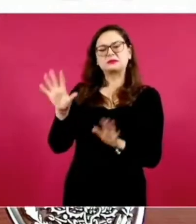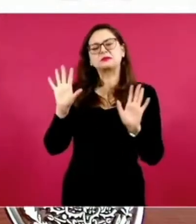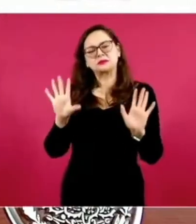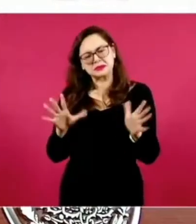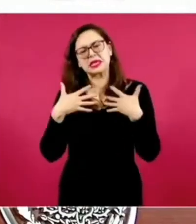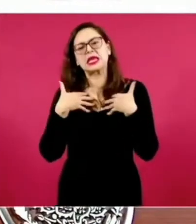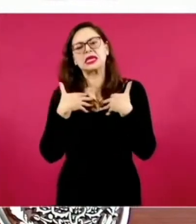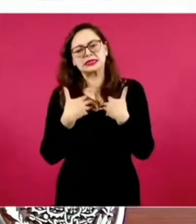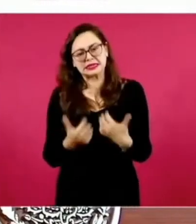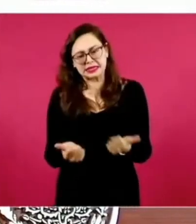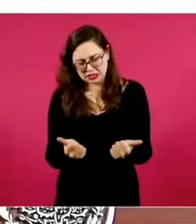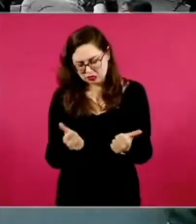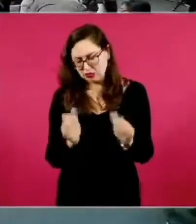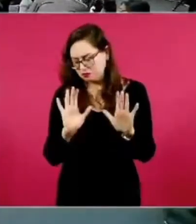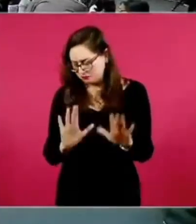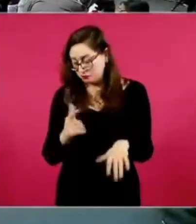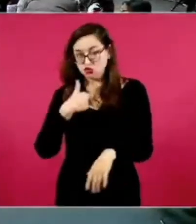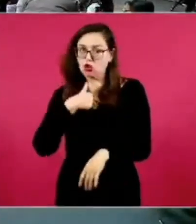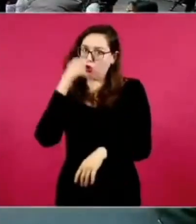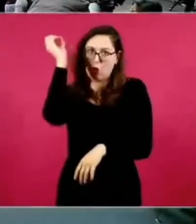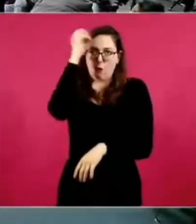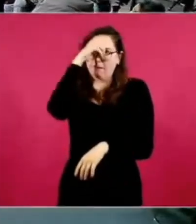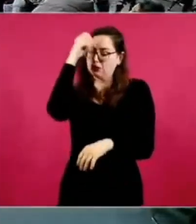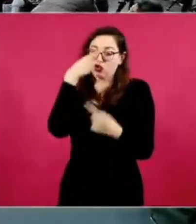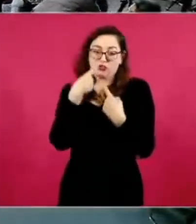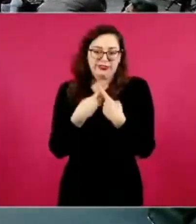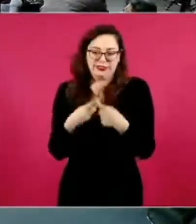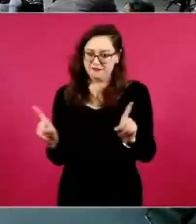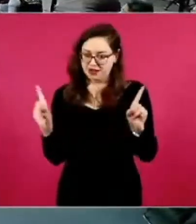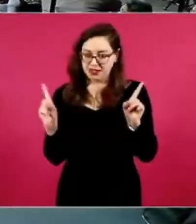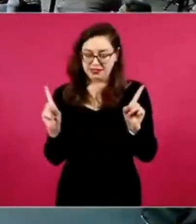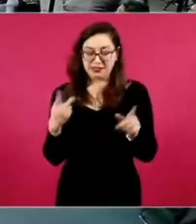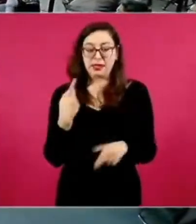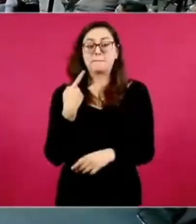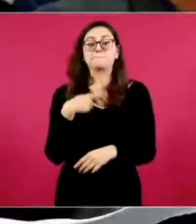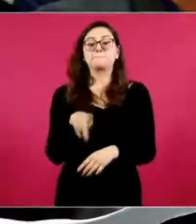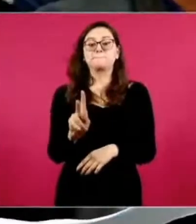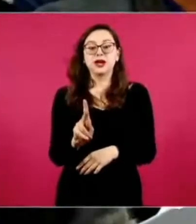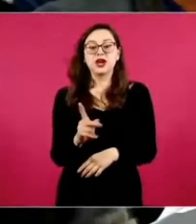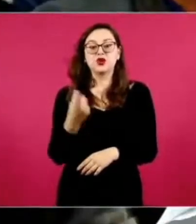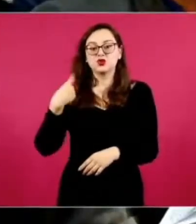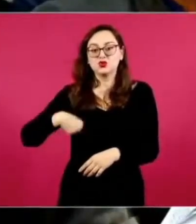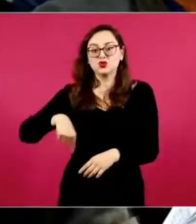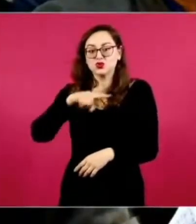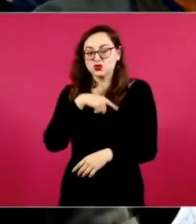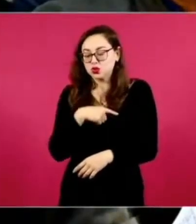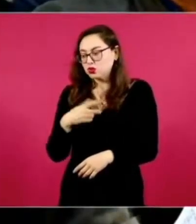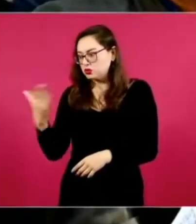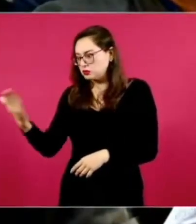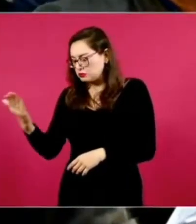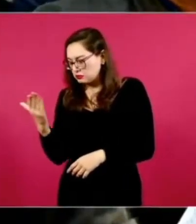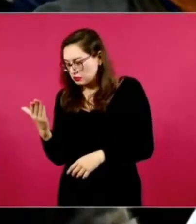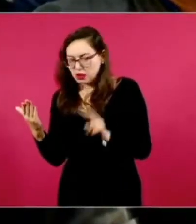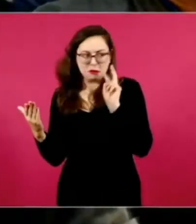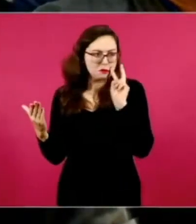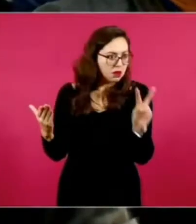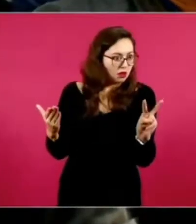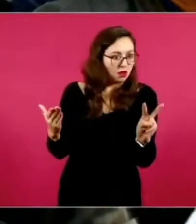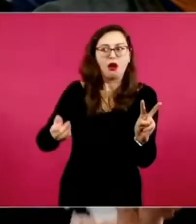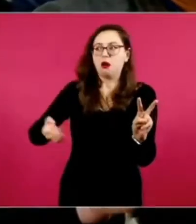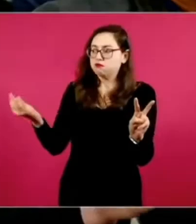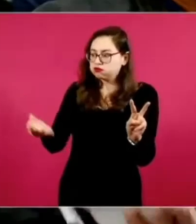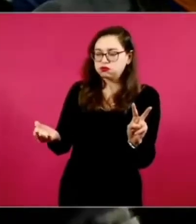no coincidimos, porque nosotros estamos verificando la información en